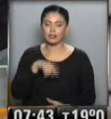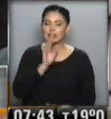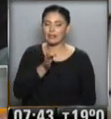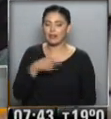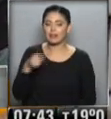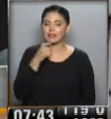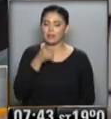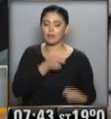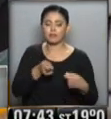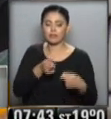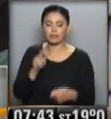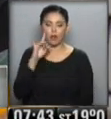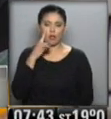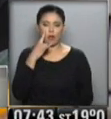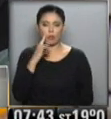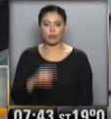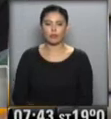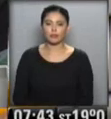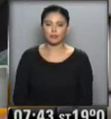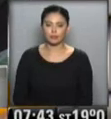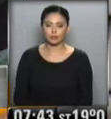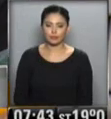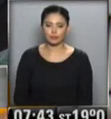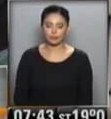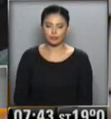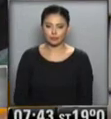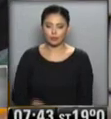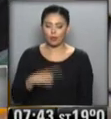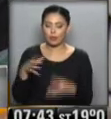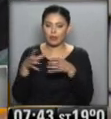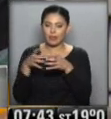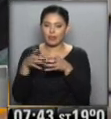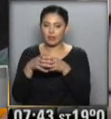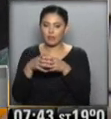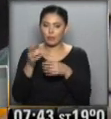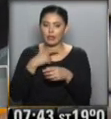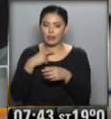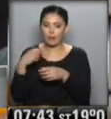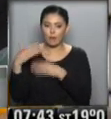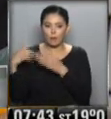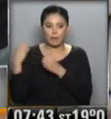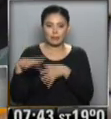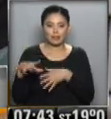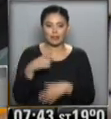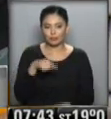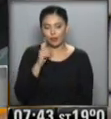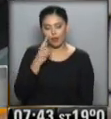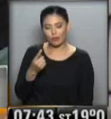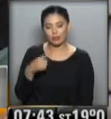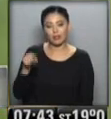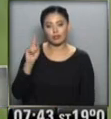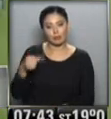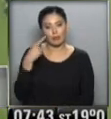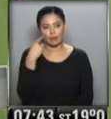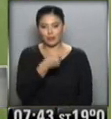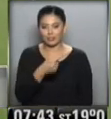cuando lo presionan, cuando el otro equipo trata de tomar la iniciativa. Nos conocemos bastante, ellos nos conocen a